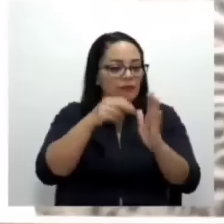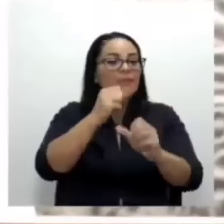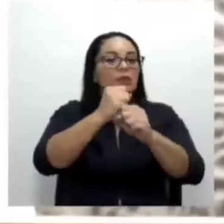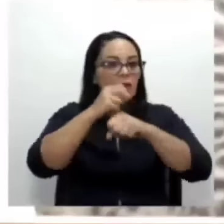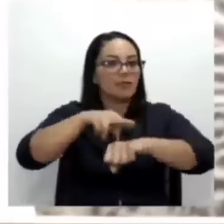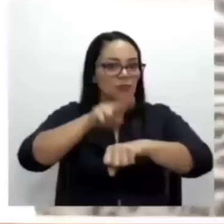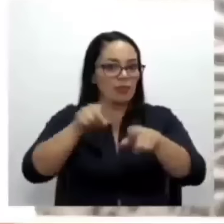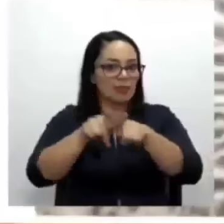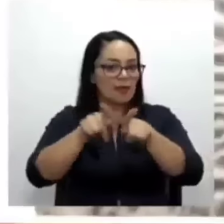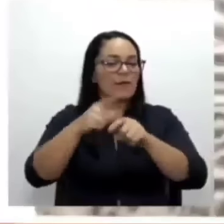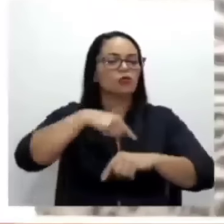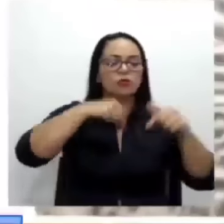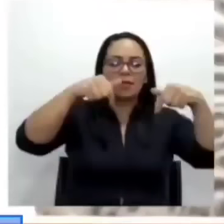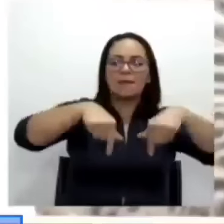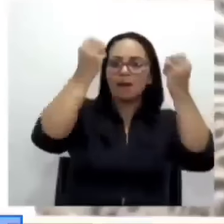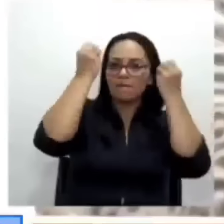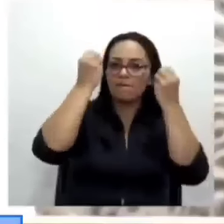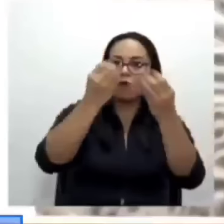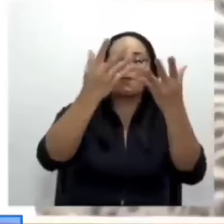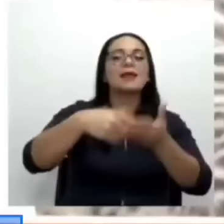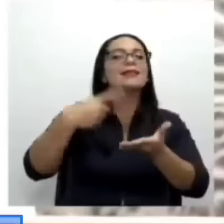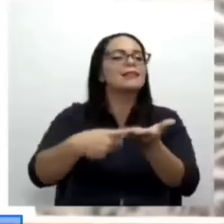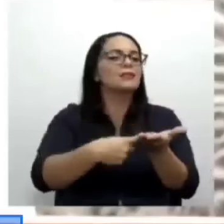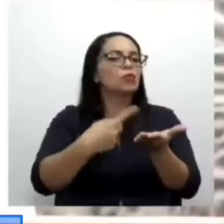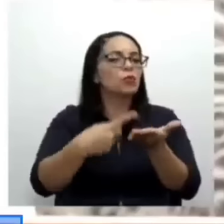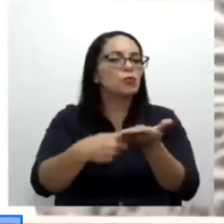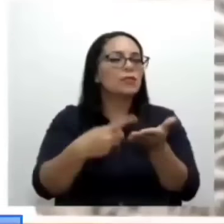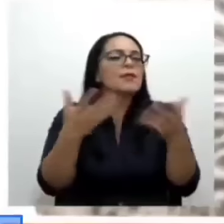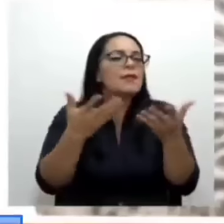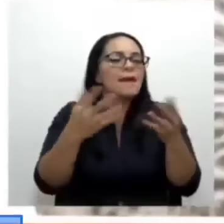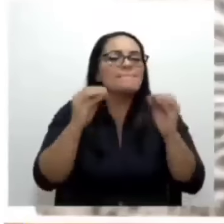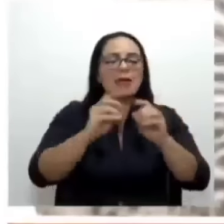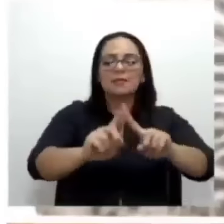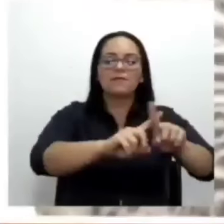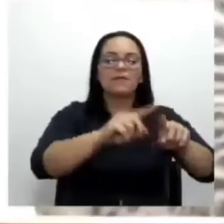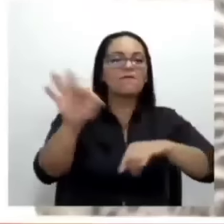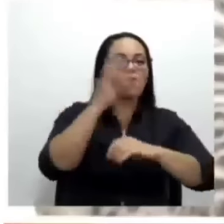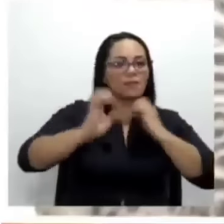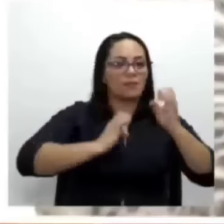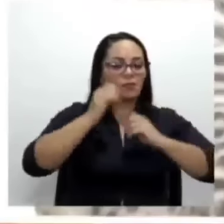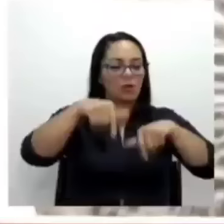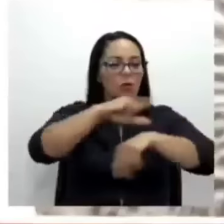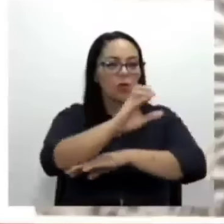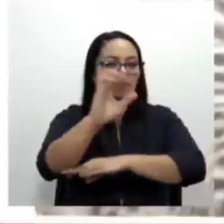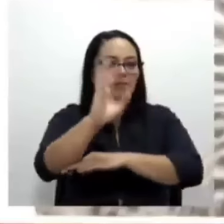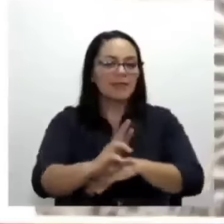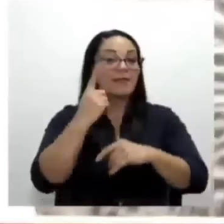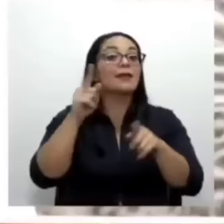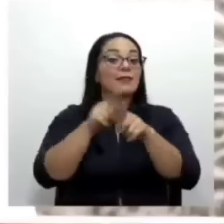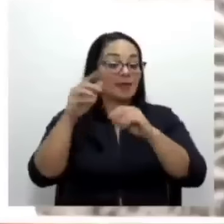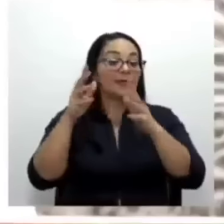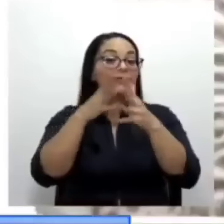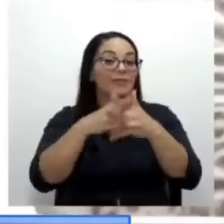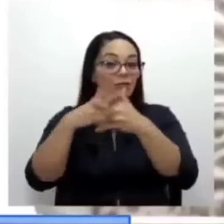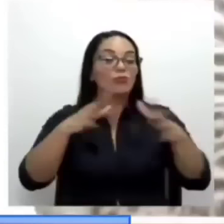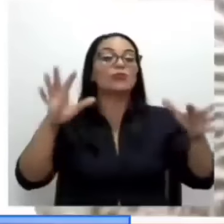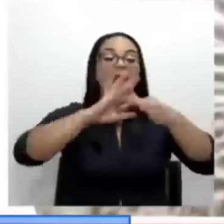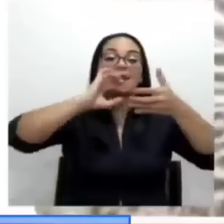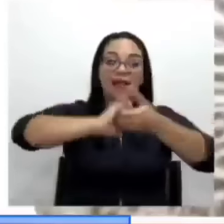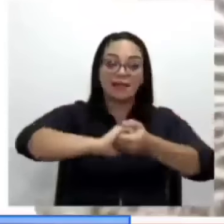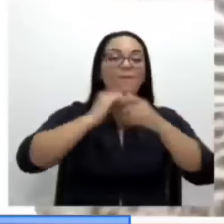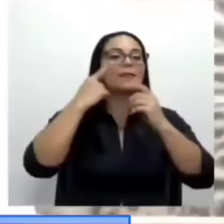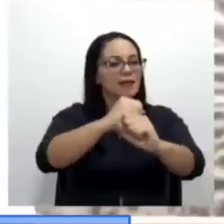y estamos aquí para anunciar y discutir más formas emocionantes para Costa Rica y los Estados Unidos para aliarse para